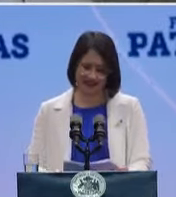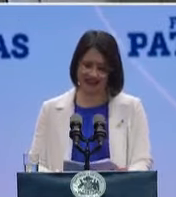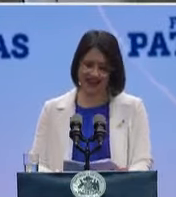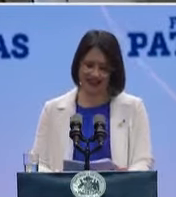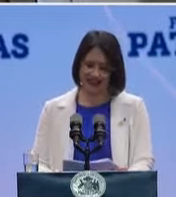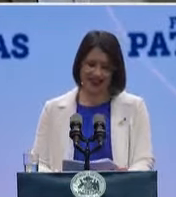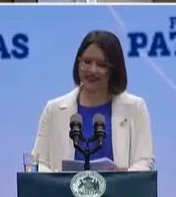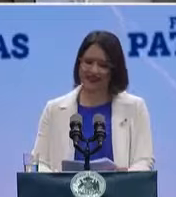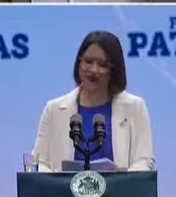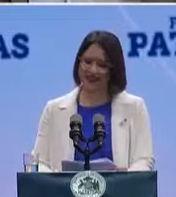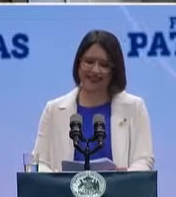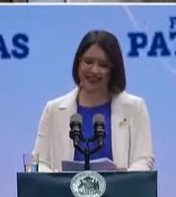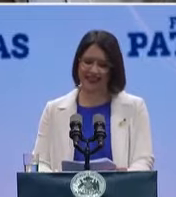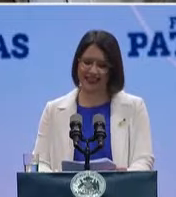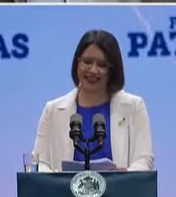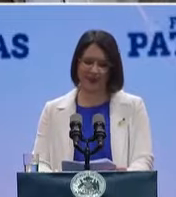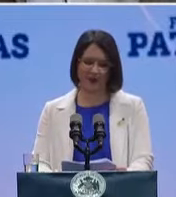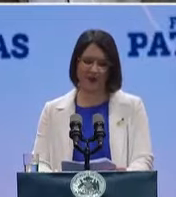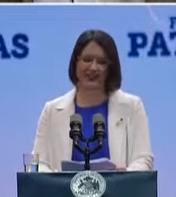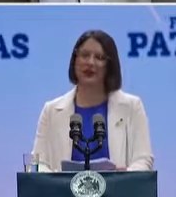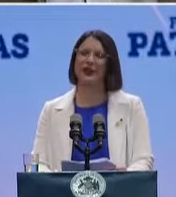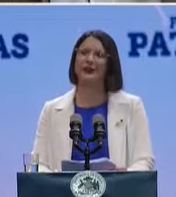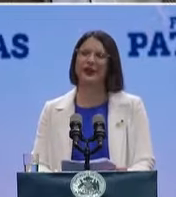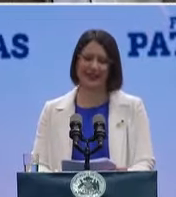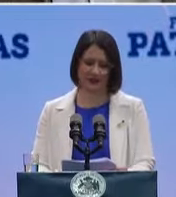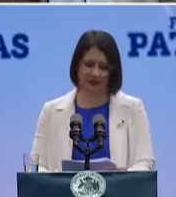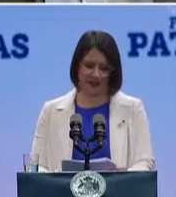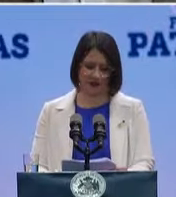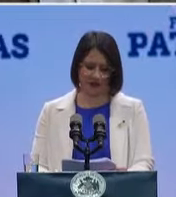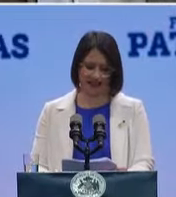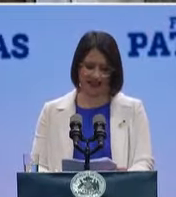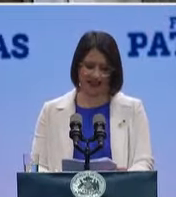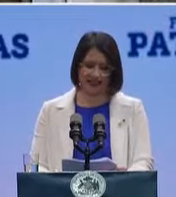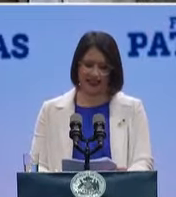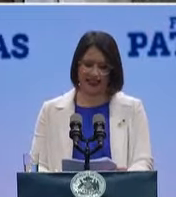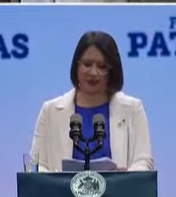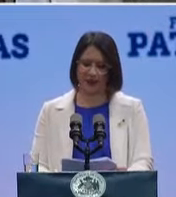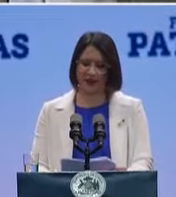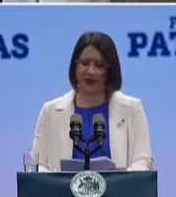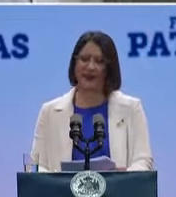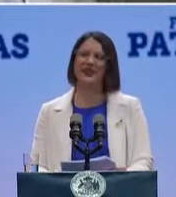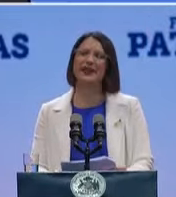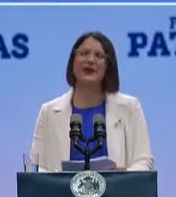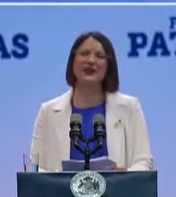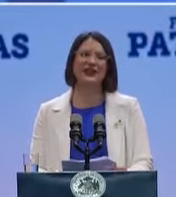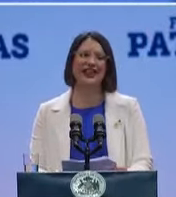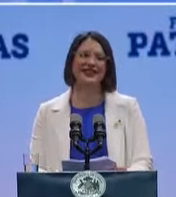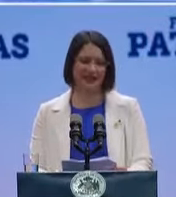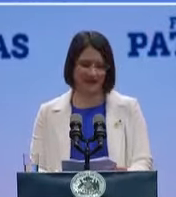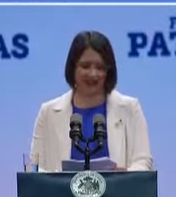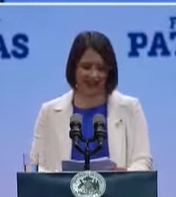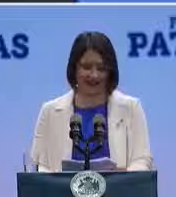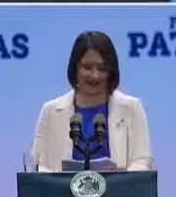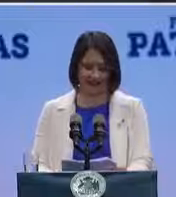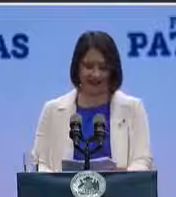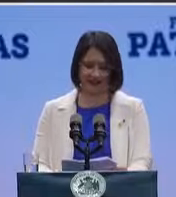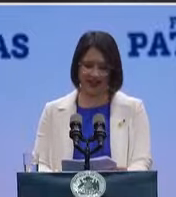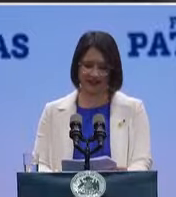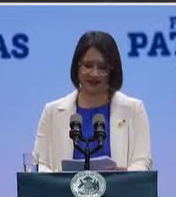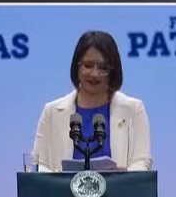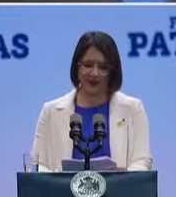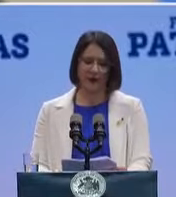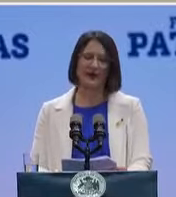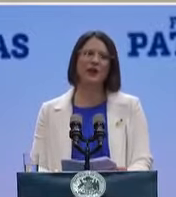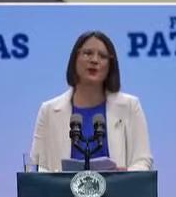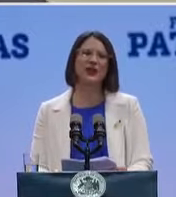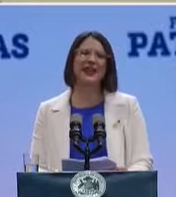tuvimos distintas... Llegaron unos antecedentes al final que se analizaron en relación del informe. Resultados del sumario del Mimbu